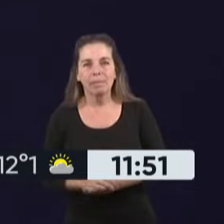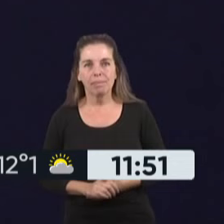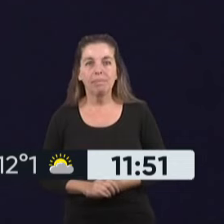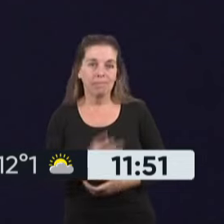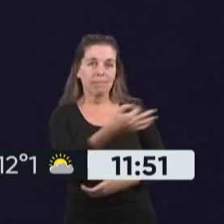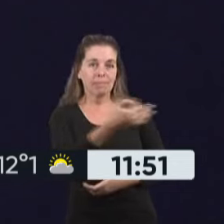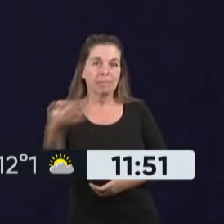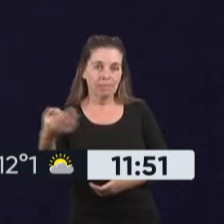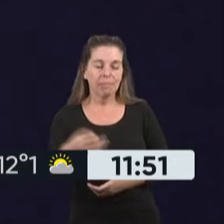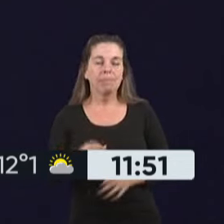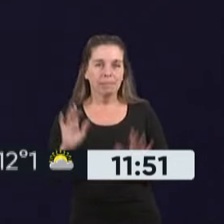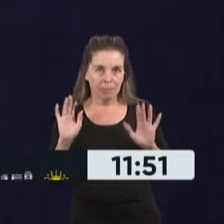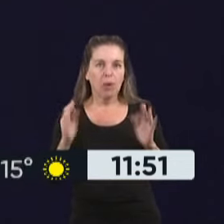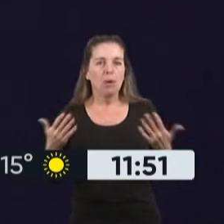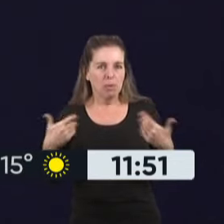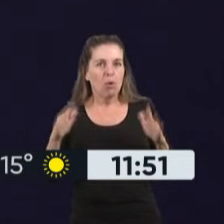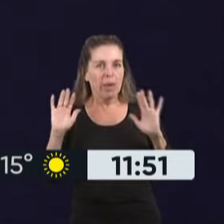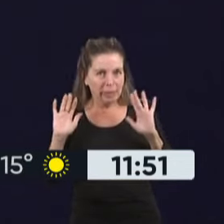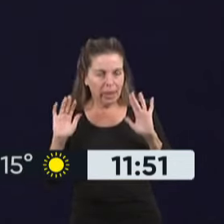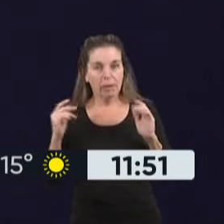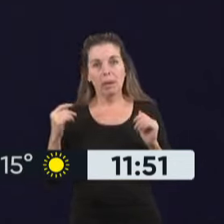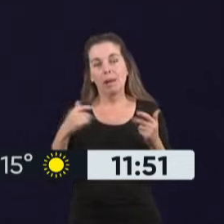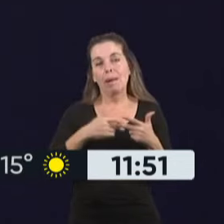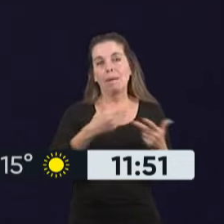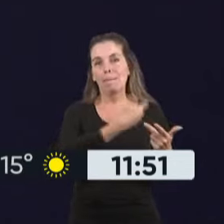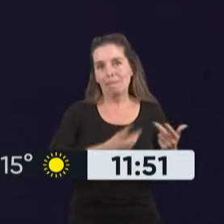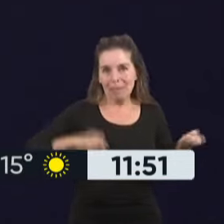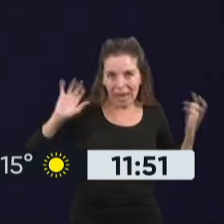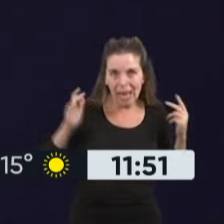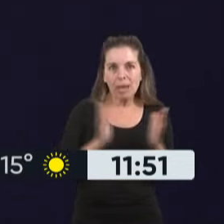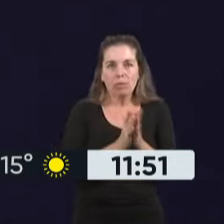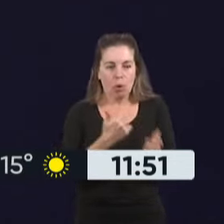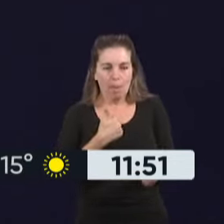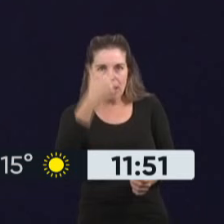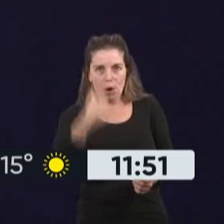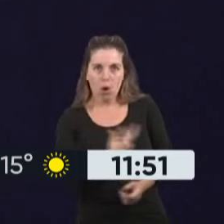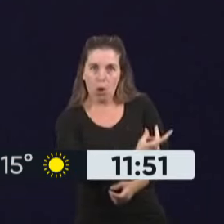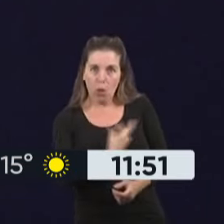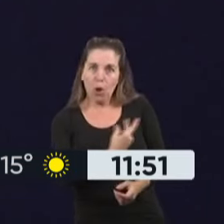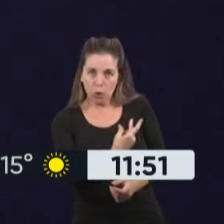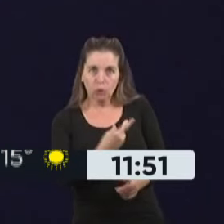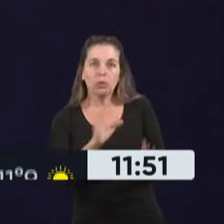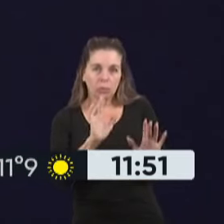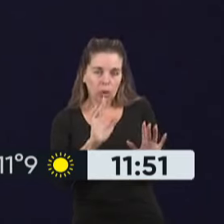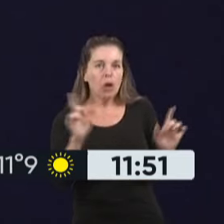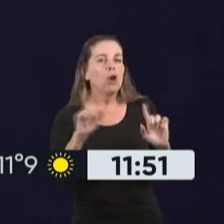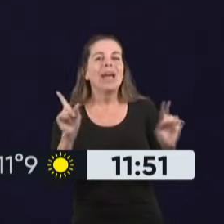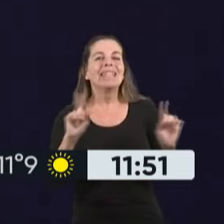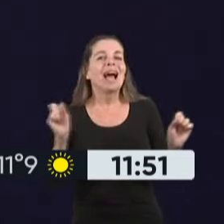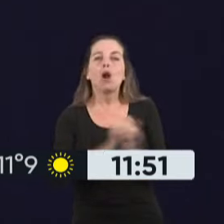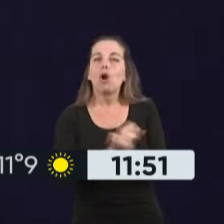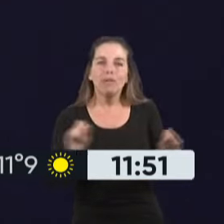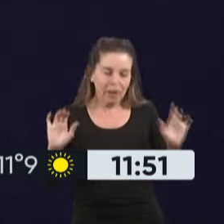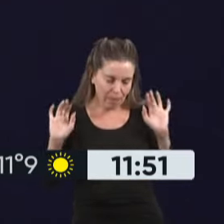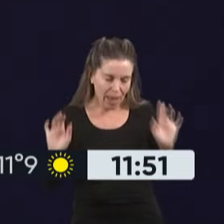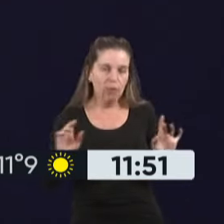Efectivamente, es probable que con el presidente estemos viajando a Brasil el sábado. No, vuelvo a lo mismo que le dije a tu compañero